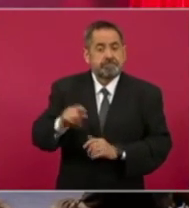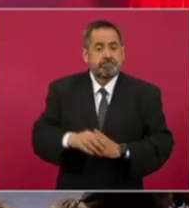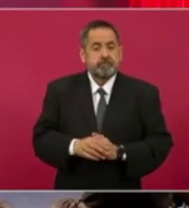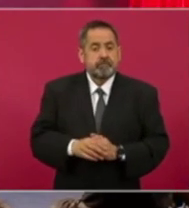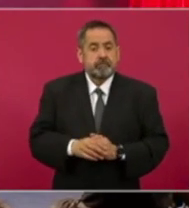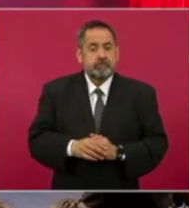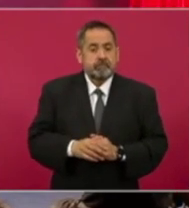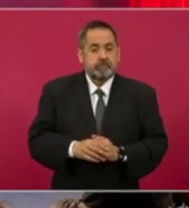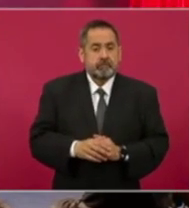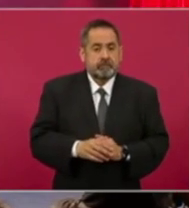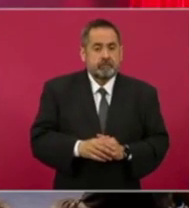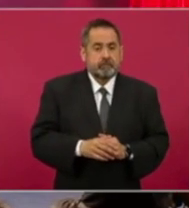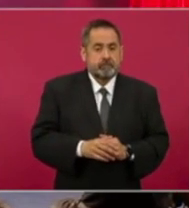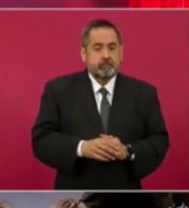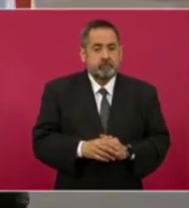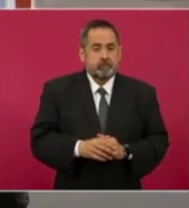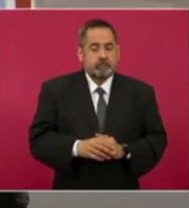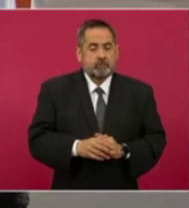pero aquí